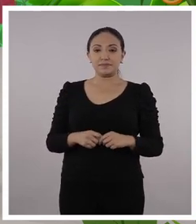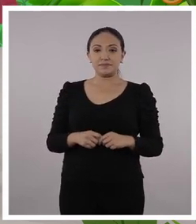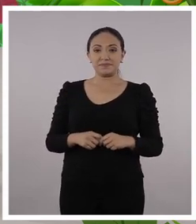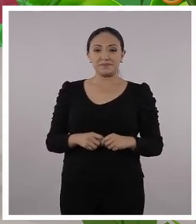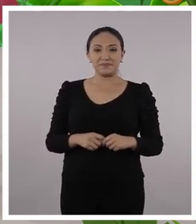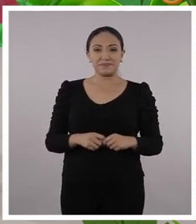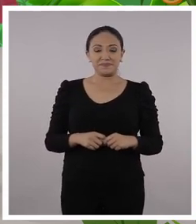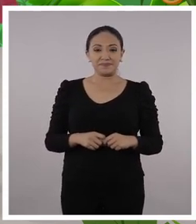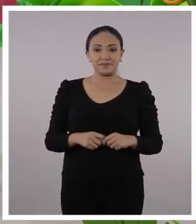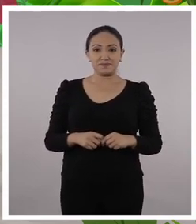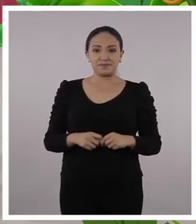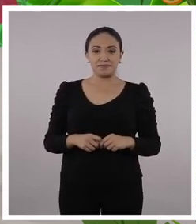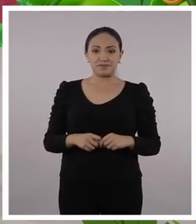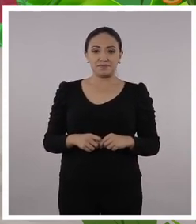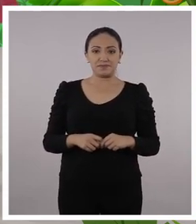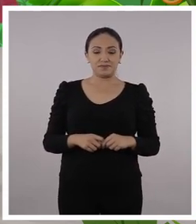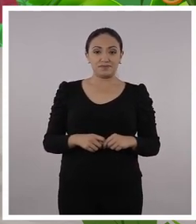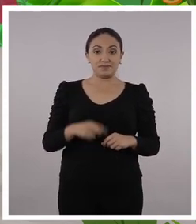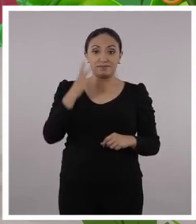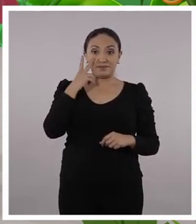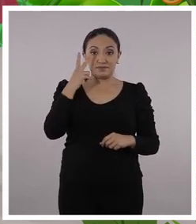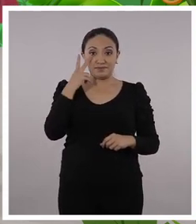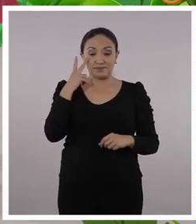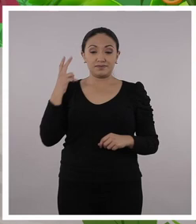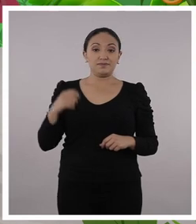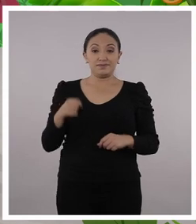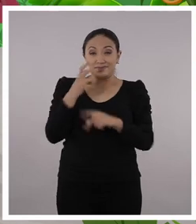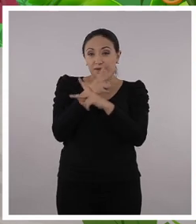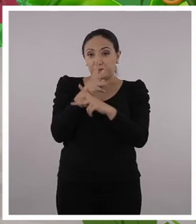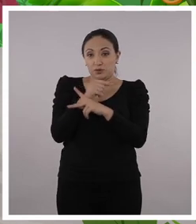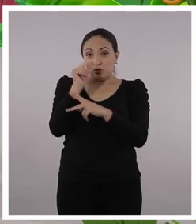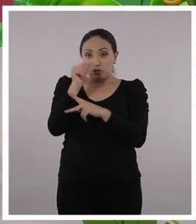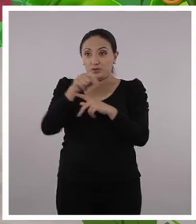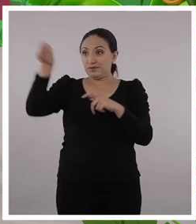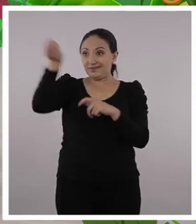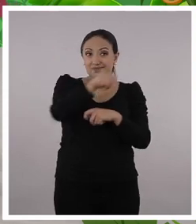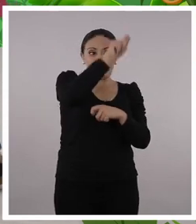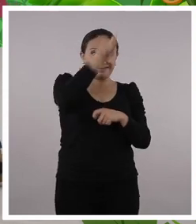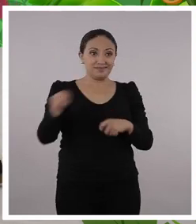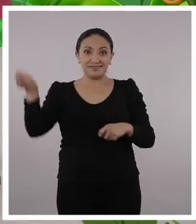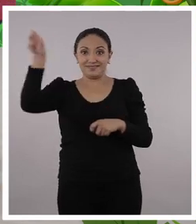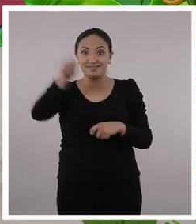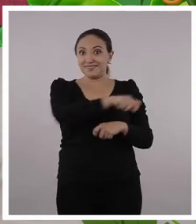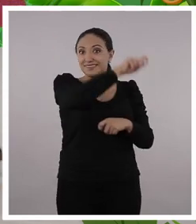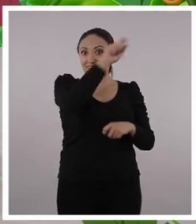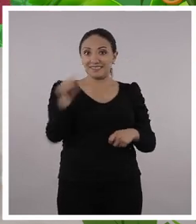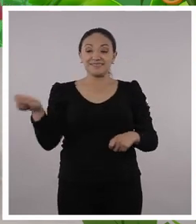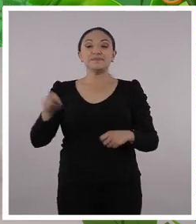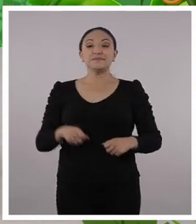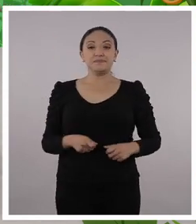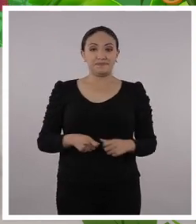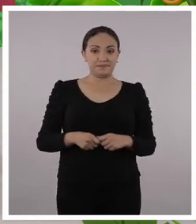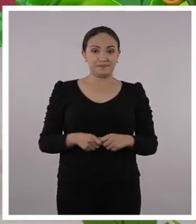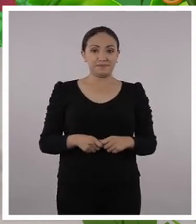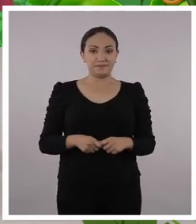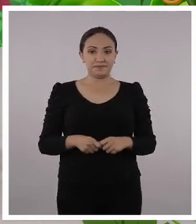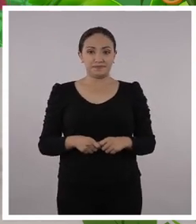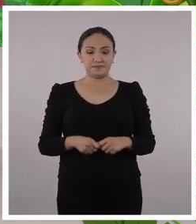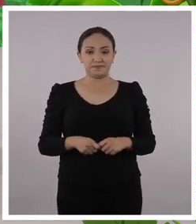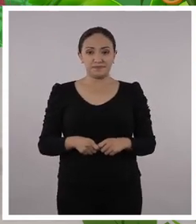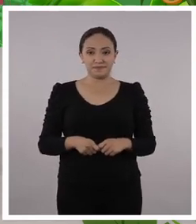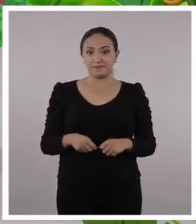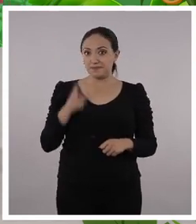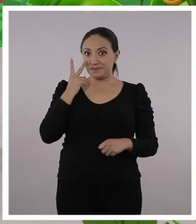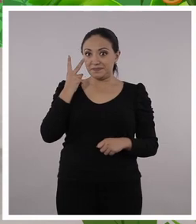por aquí, el primero. ¡Muy bien! Vamos a darle un poco de riesgo y vamos a ir poniendo entre las sillas.